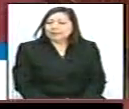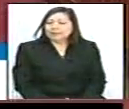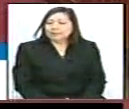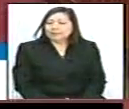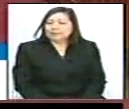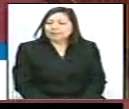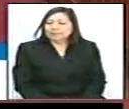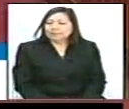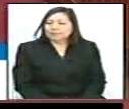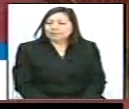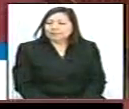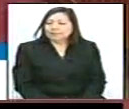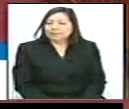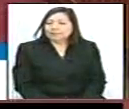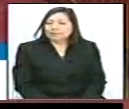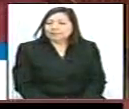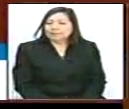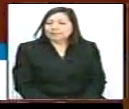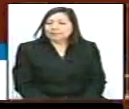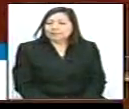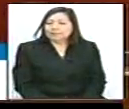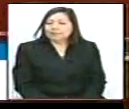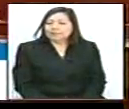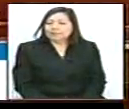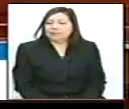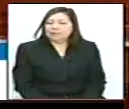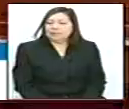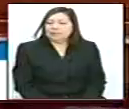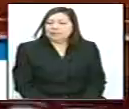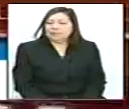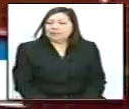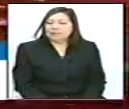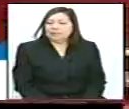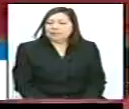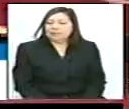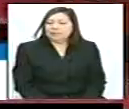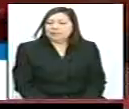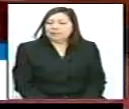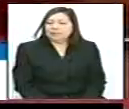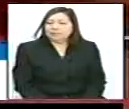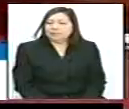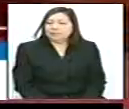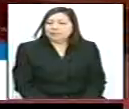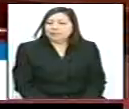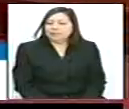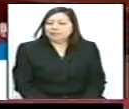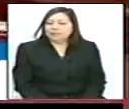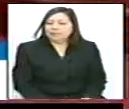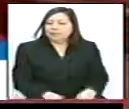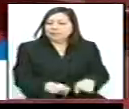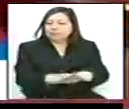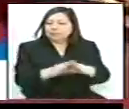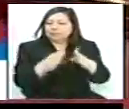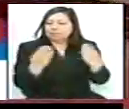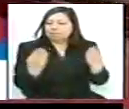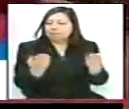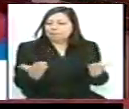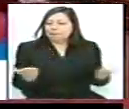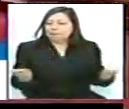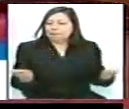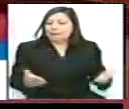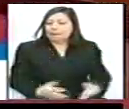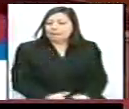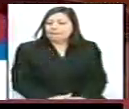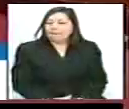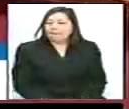sesión. ¿Por qué? Suspende la sesión. A ver, un momento. Se ha autorizado abrir la puerta, o sea, ya